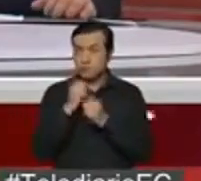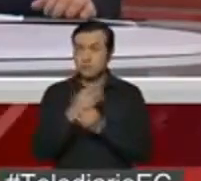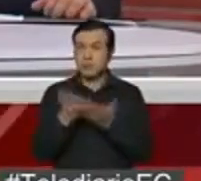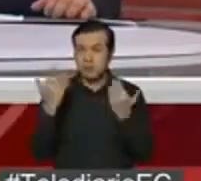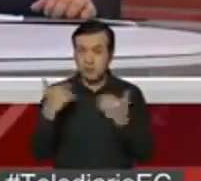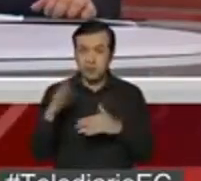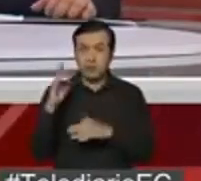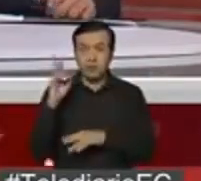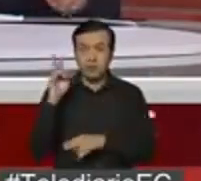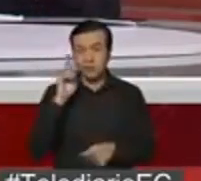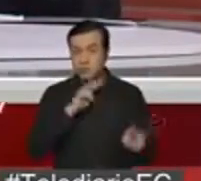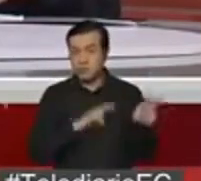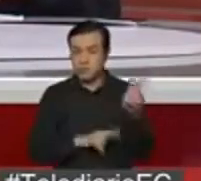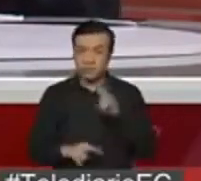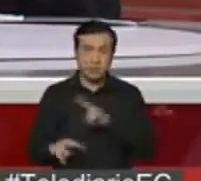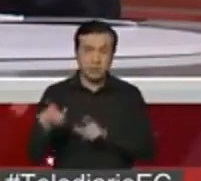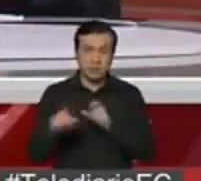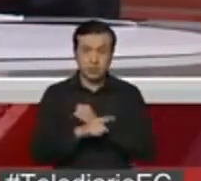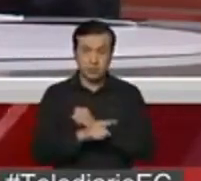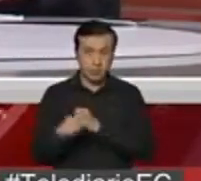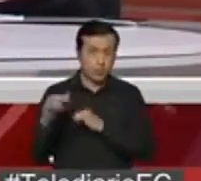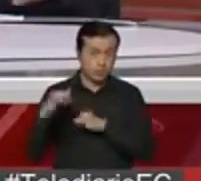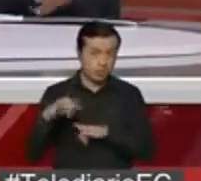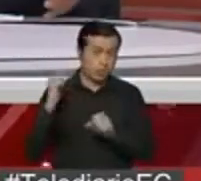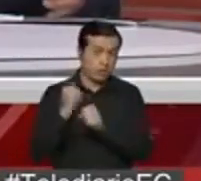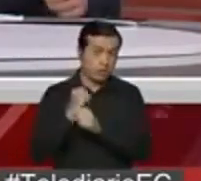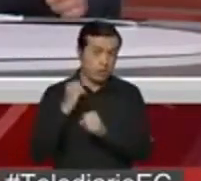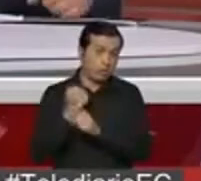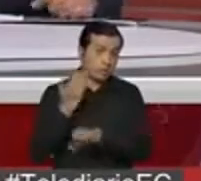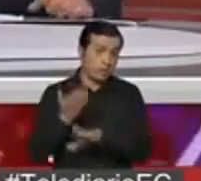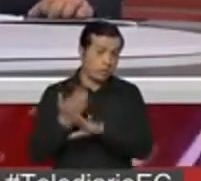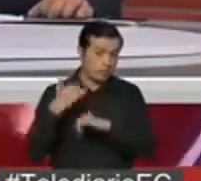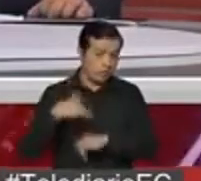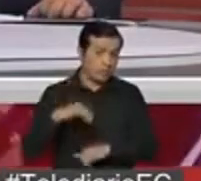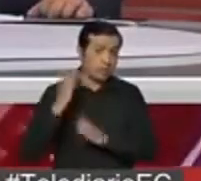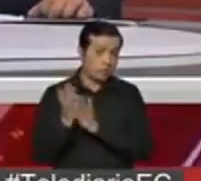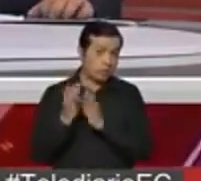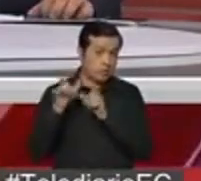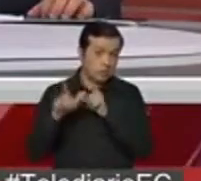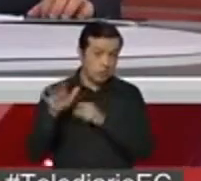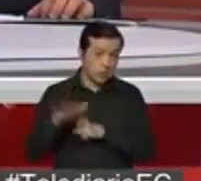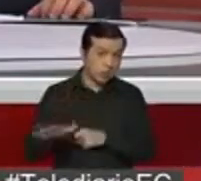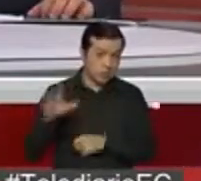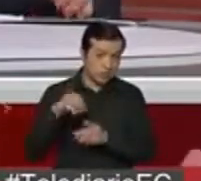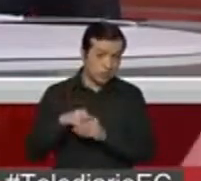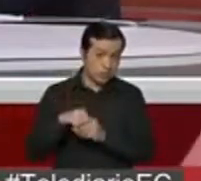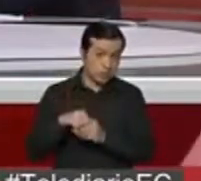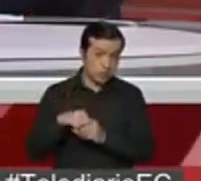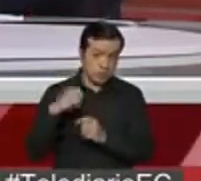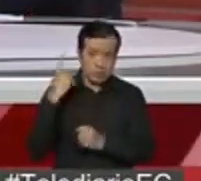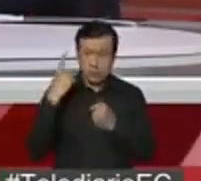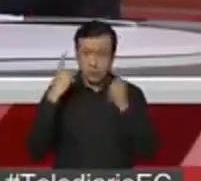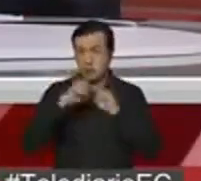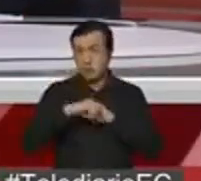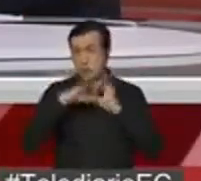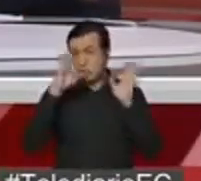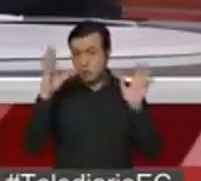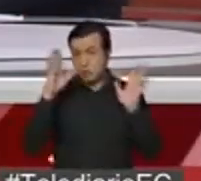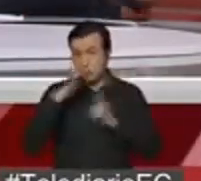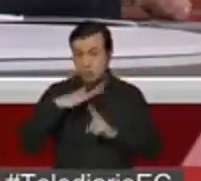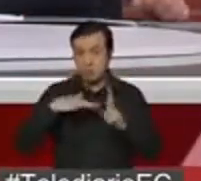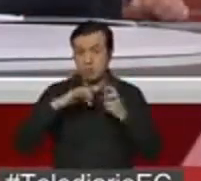en el reportaje anterior, para que ellos puedan seguir operando y ofreciendo este servicio a la ciudadanía. Entendemos que la situación está